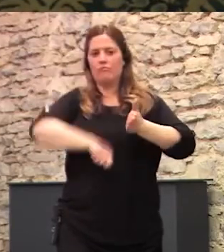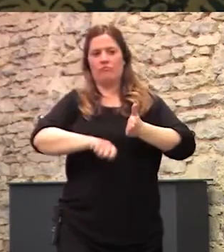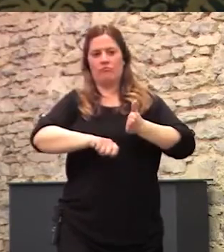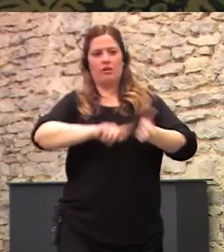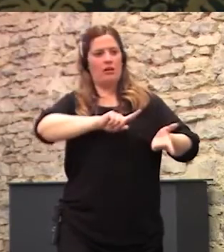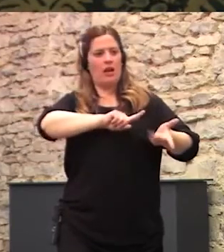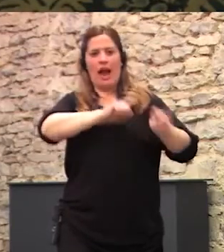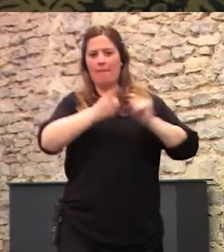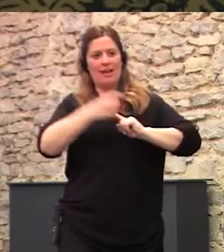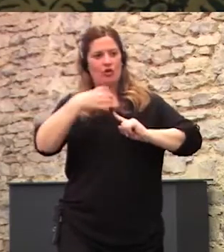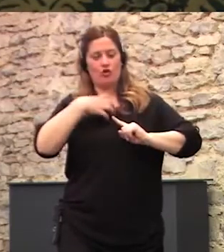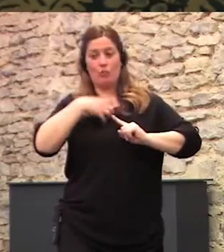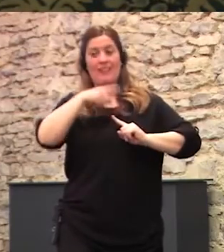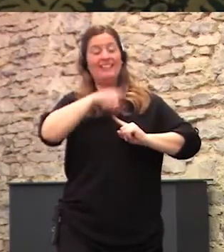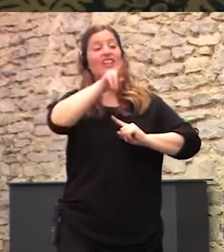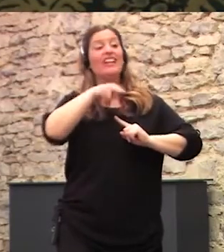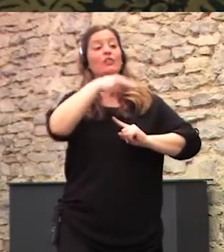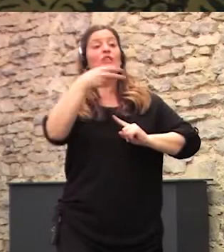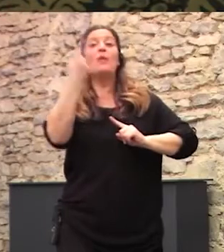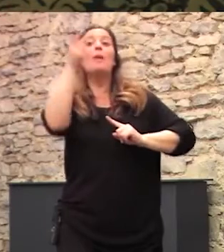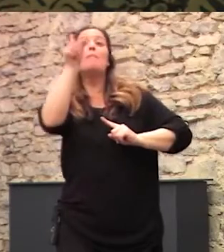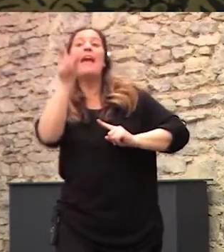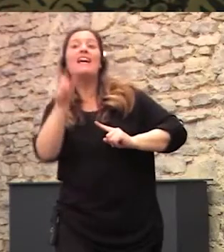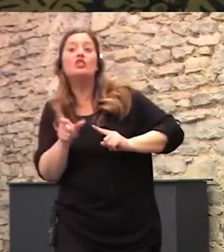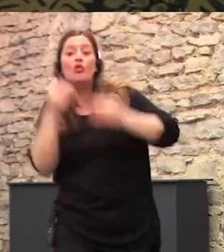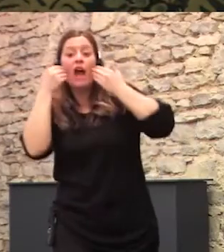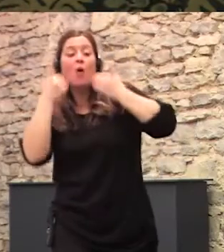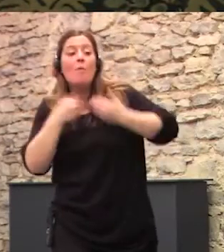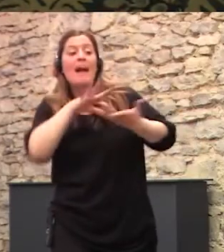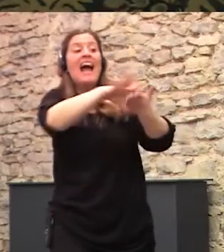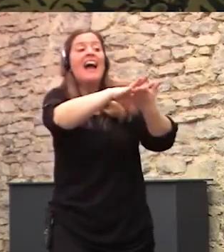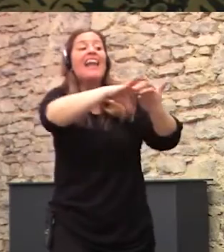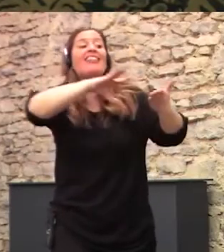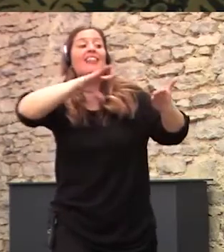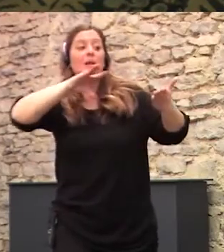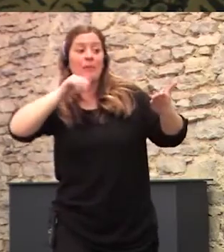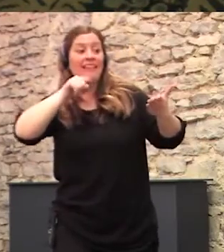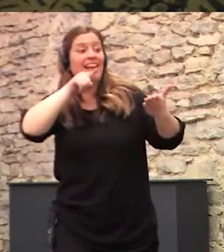una interpretación humana, criticable y revisable.